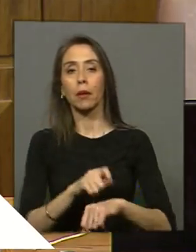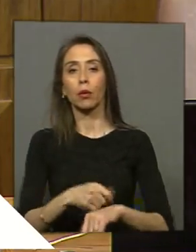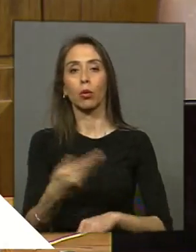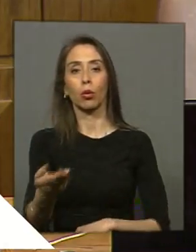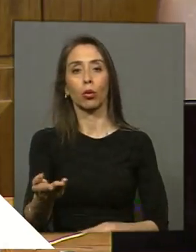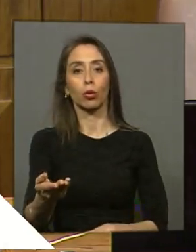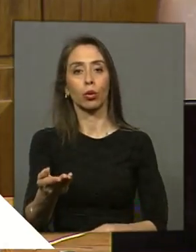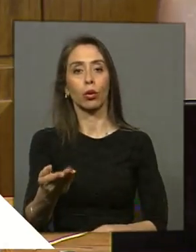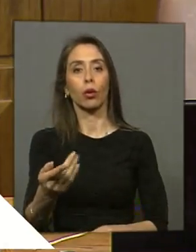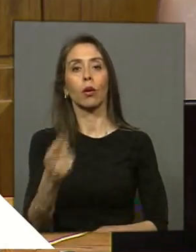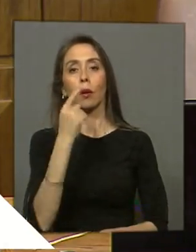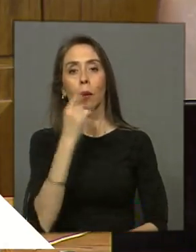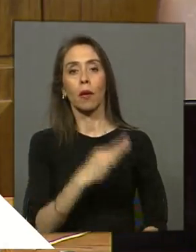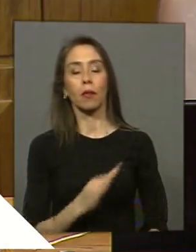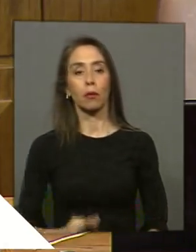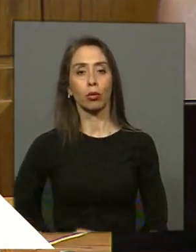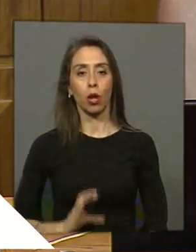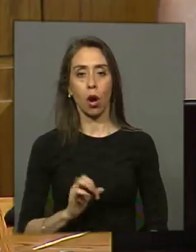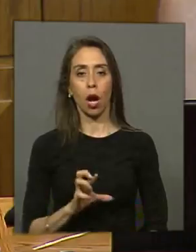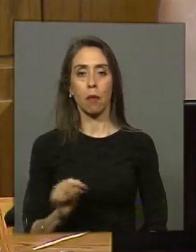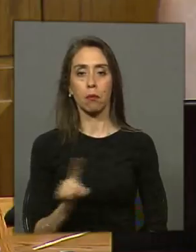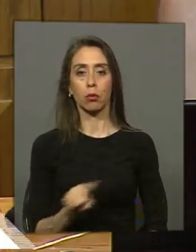al colega Cristian Campos.